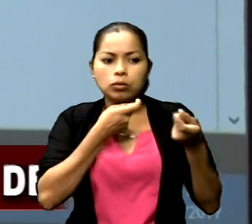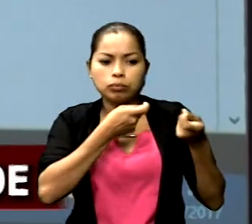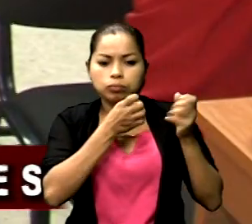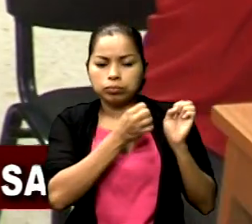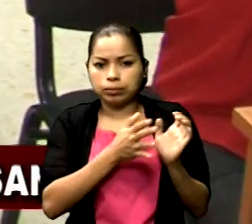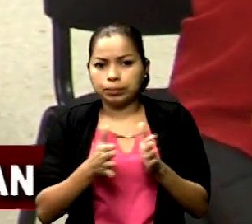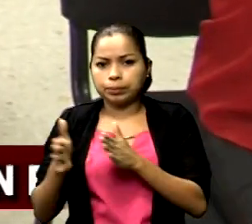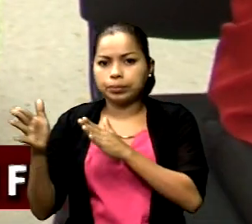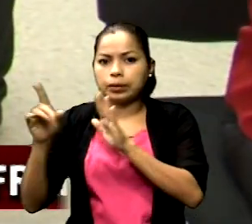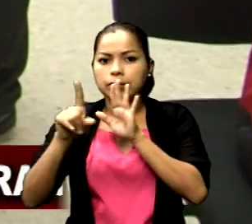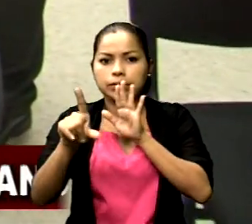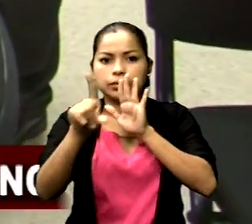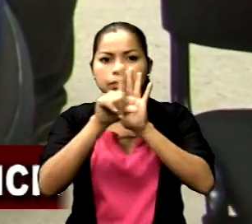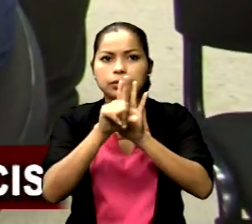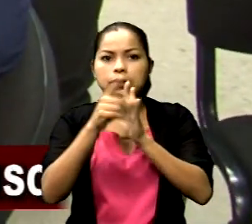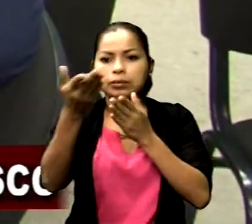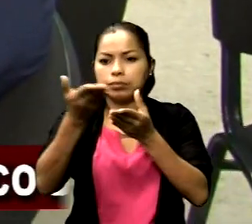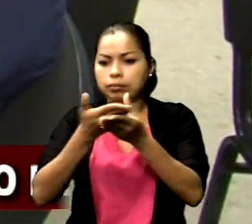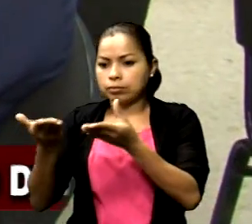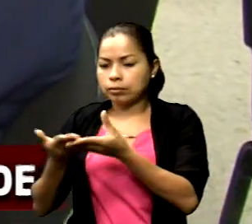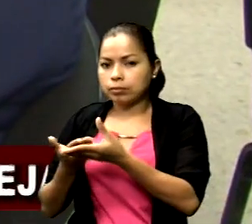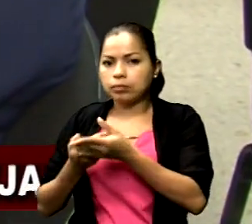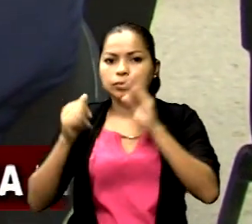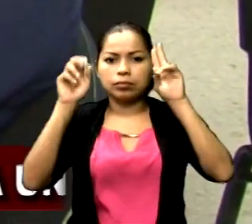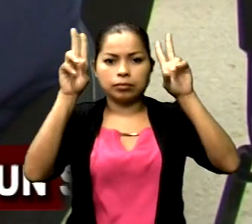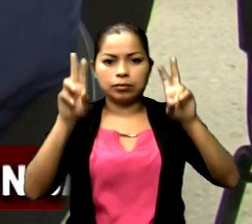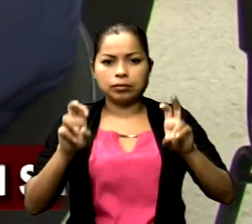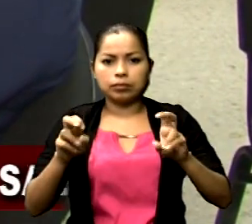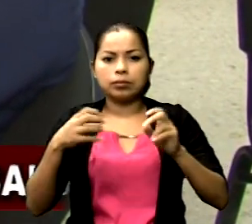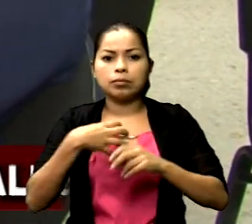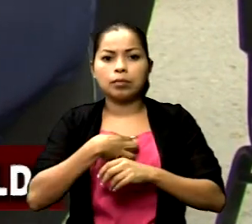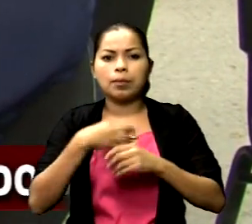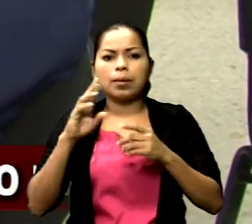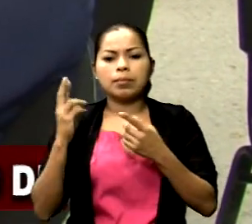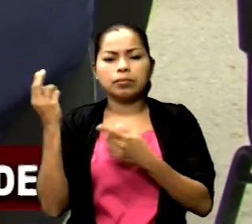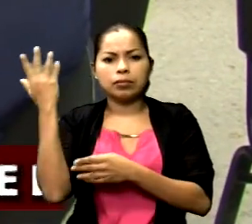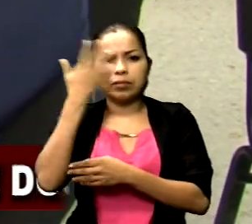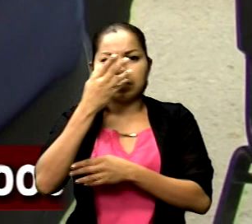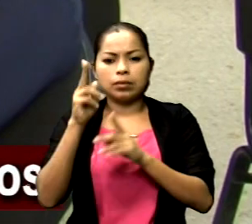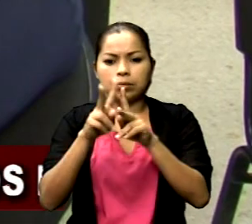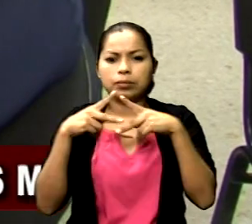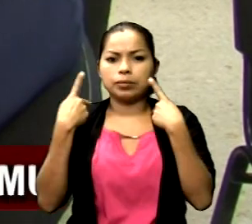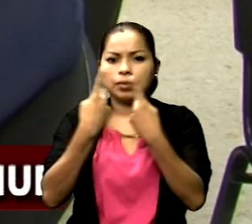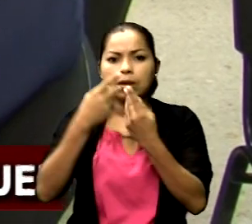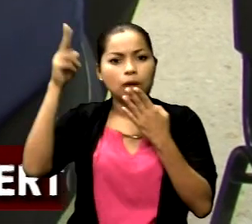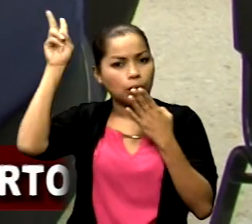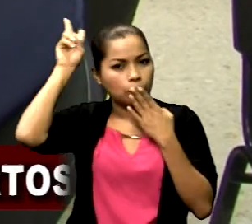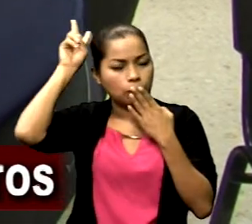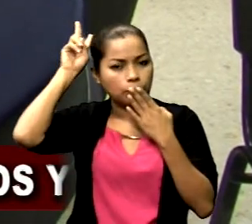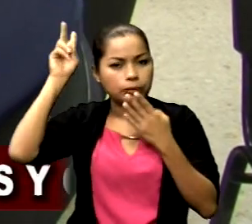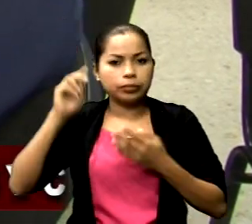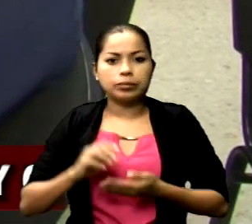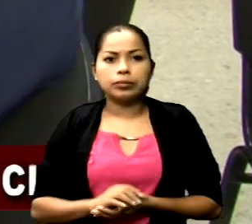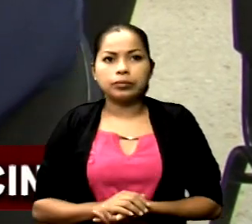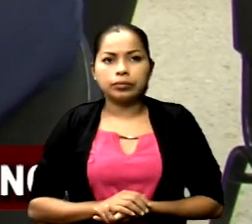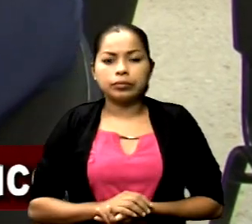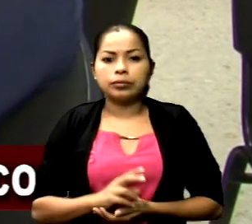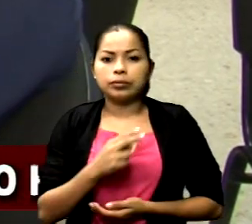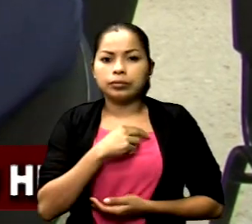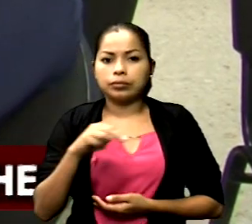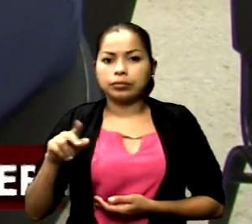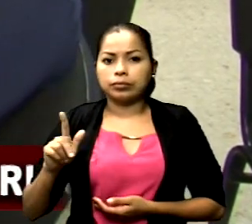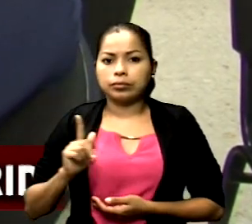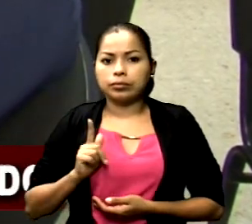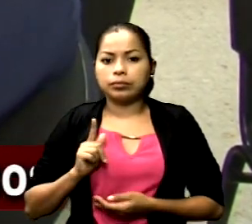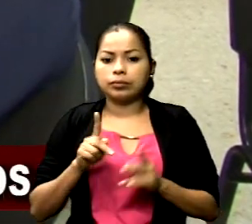organizado de las leyes que recopilarán sobre las materias de autonomía regional y pueblos originarios y afrodescendientes. Nosotros,